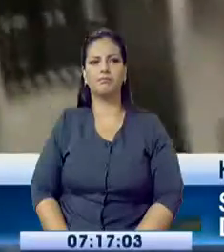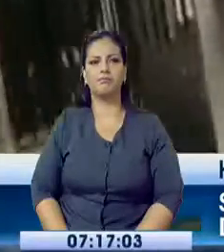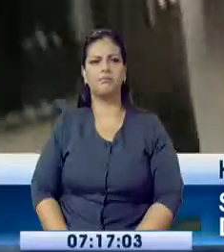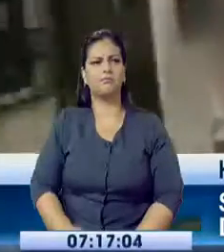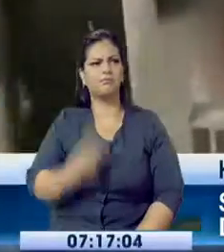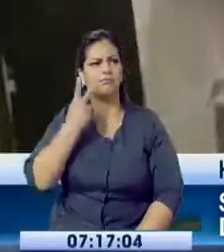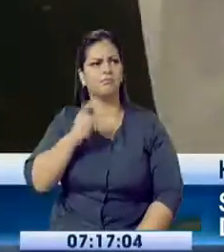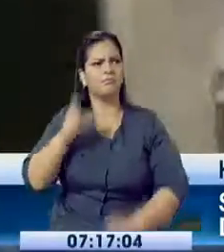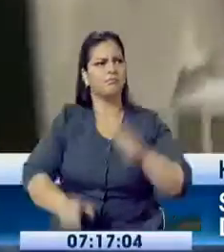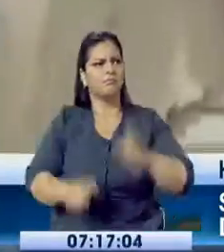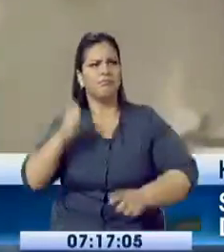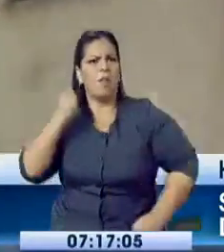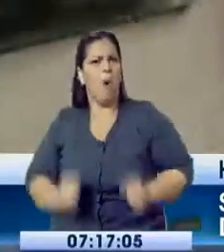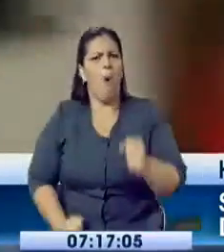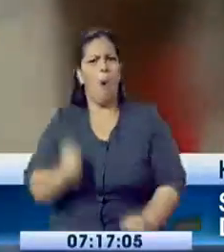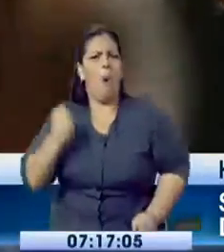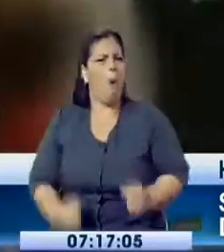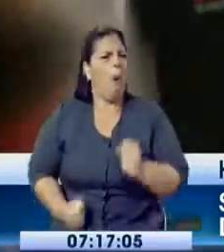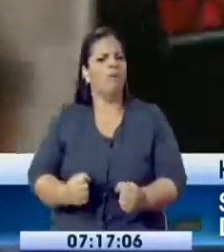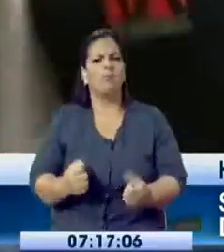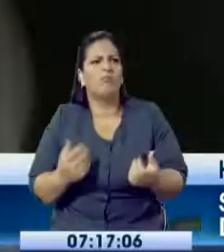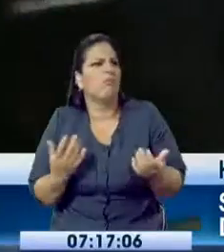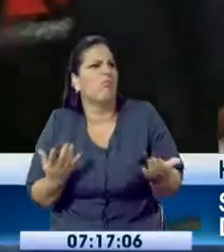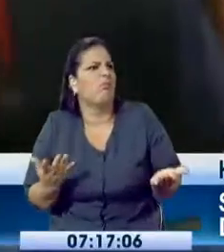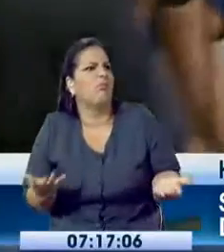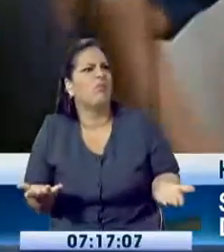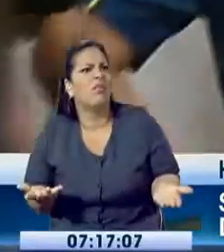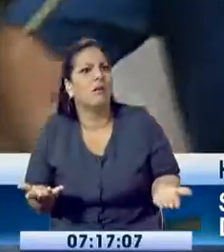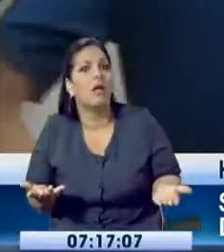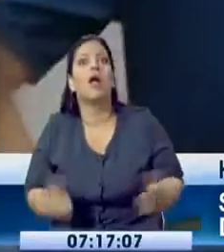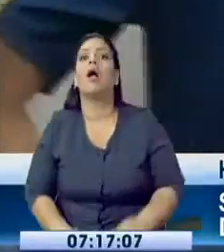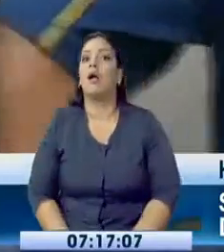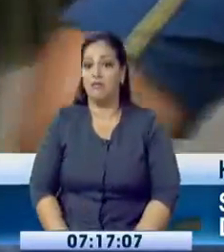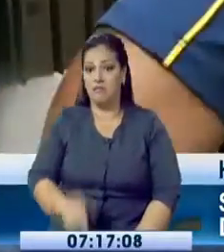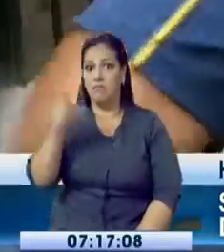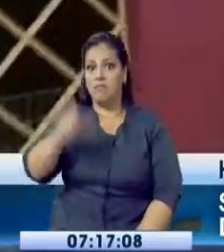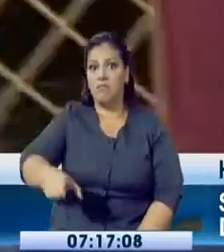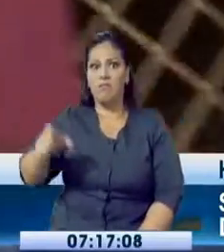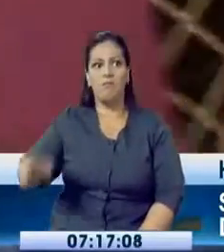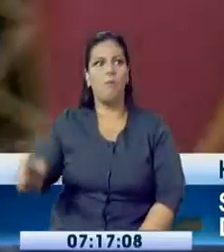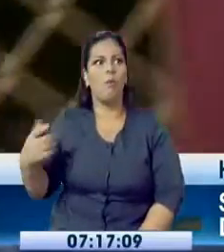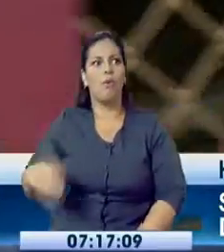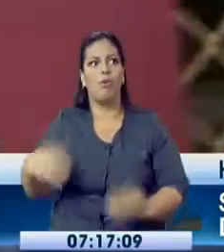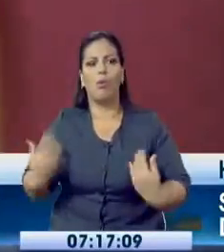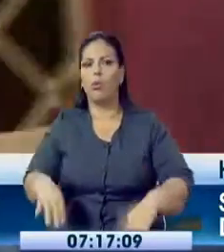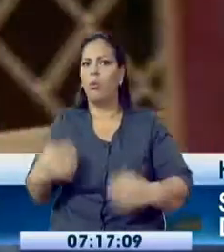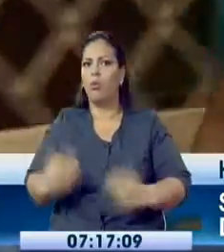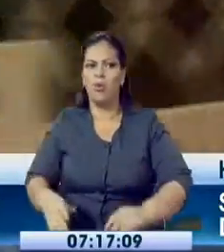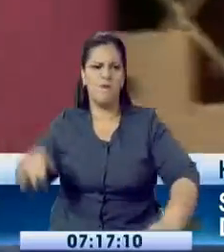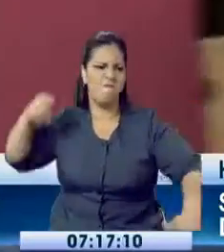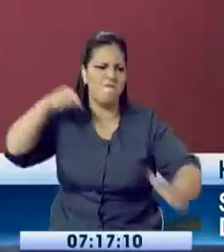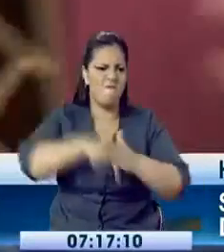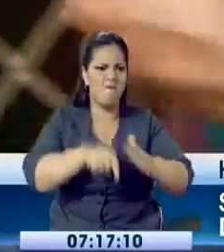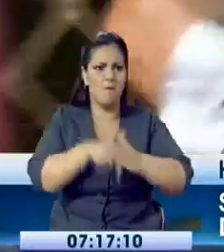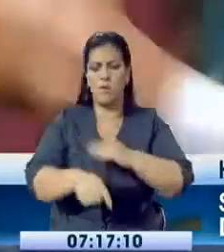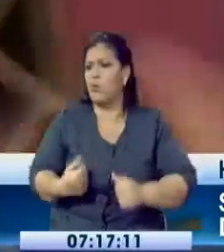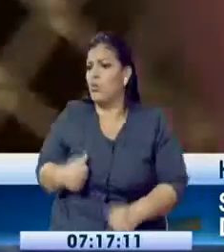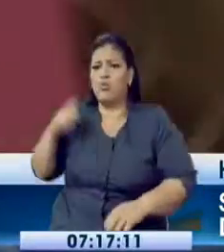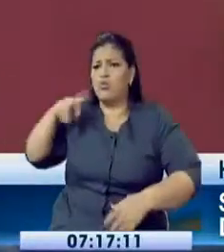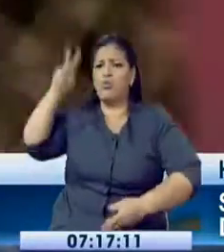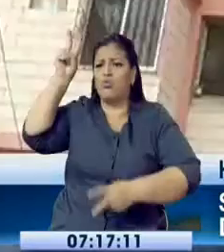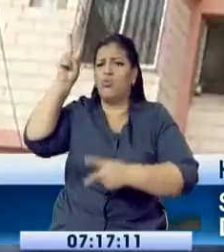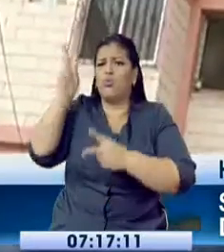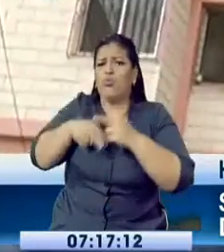Entre peatonales y callejones intentaban buscar a los presuntos autores del crimen. No conozco yo a nadie, si no vivo yo vivo en la